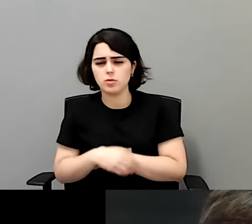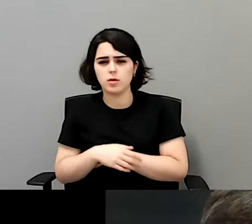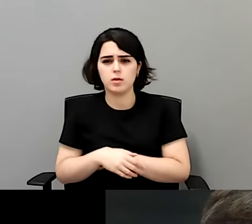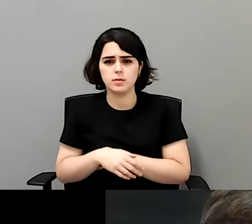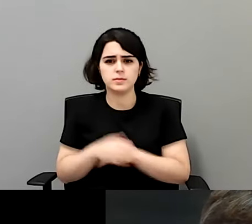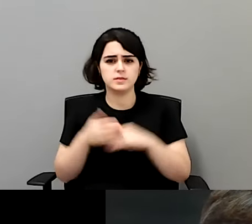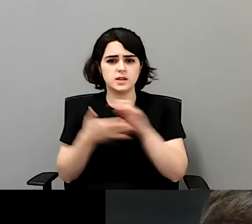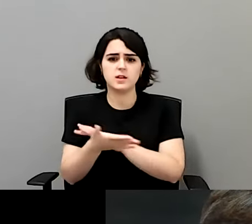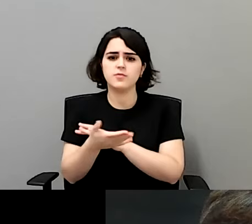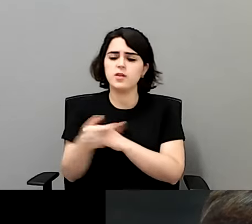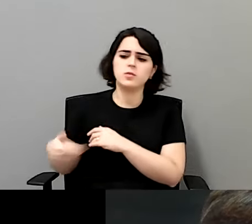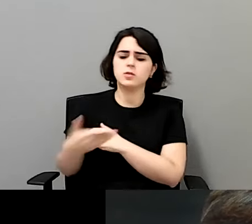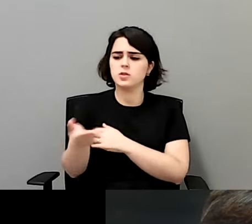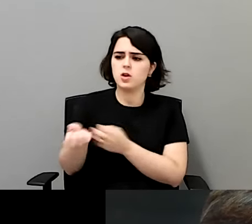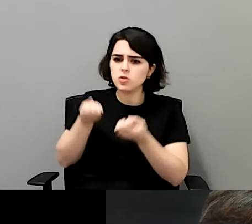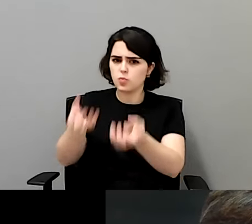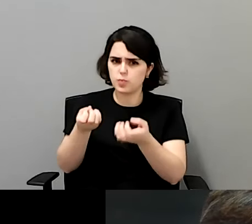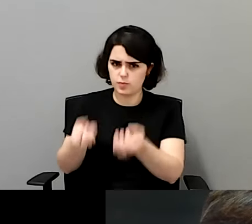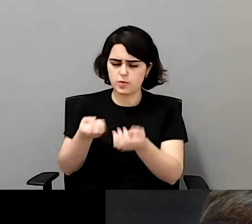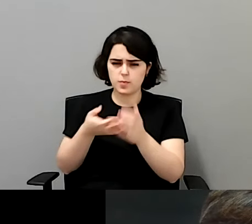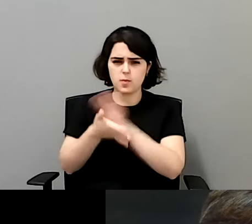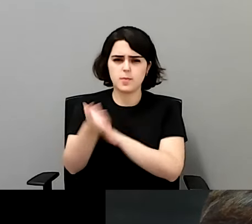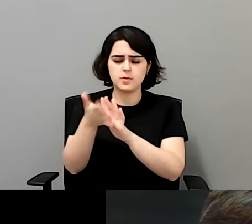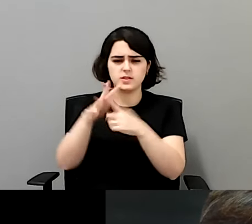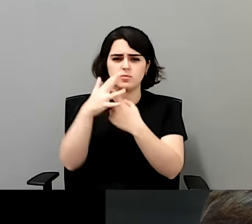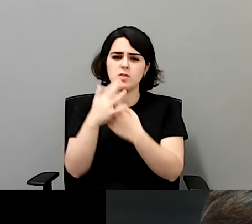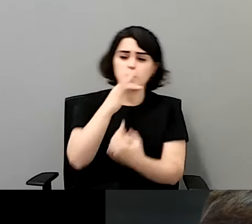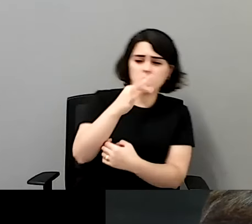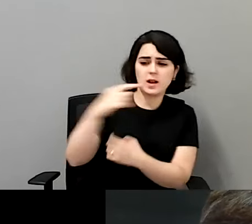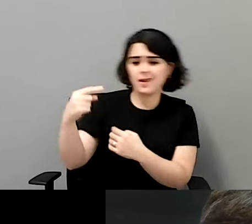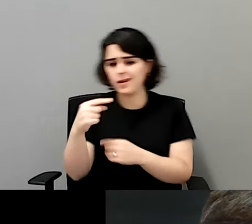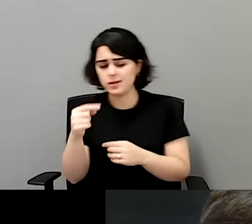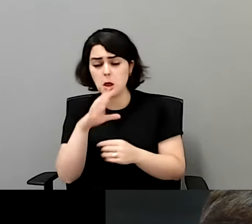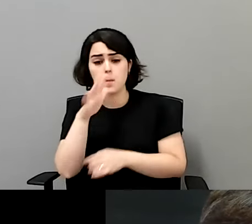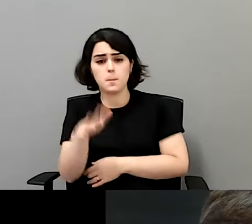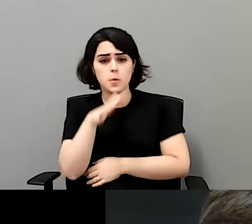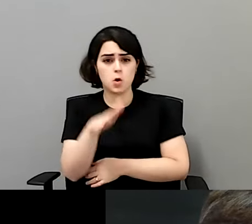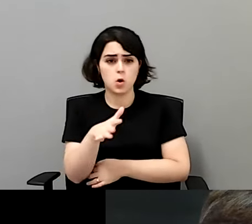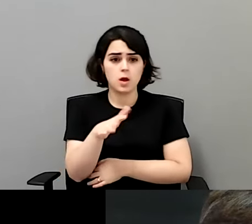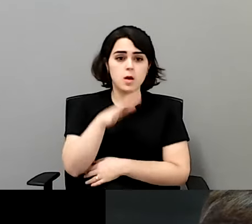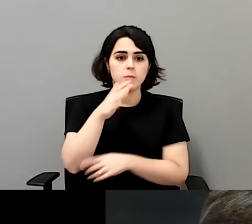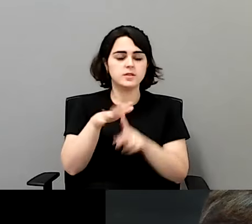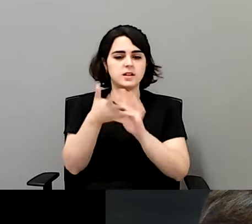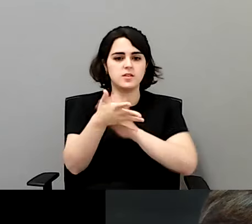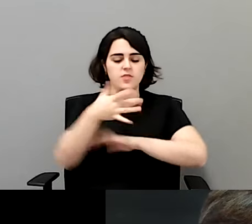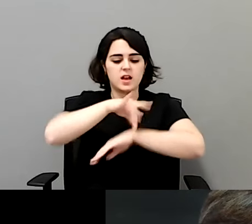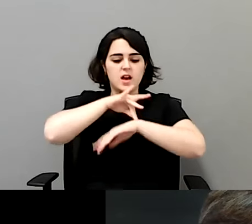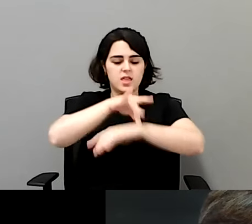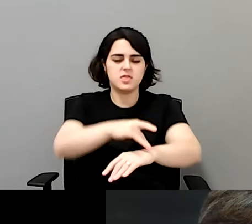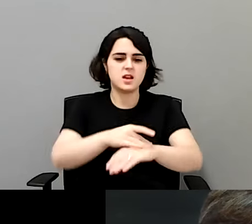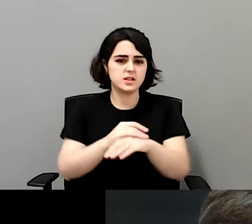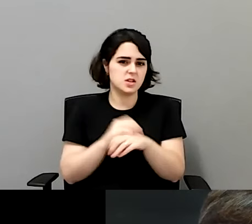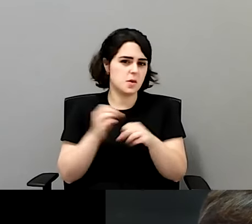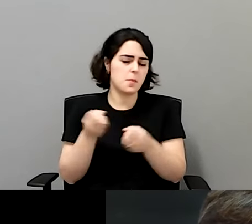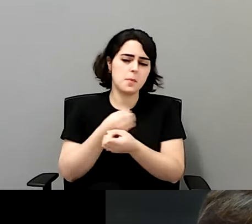hará conocedoras de sus ventajas y desventajas, porque aunque es la vía de acceso menos empleada, es sin